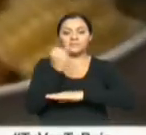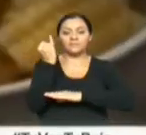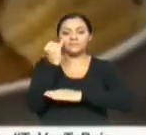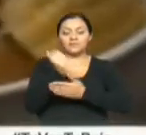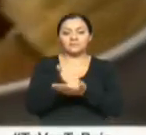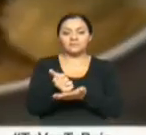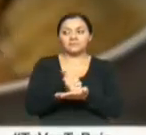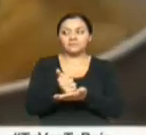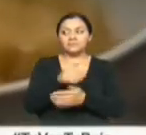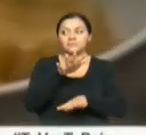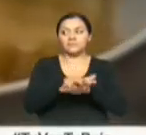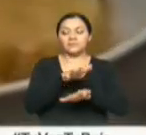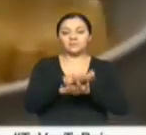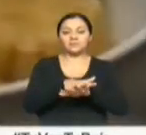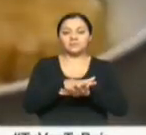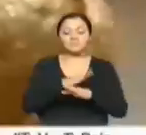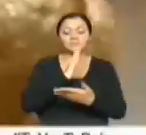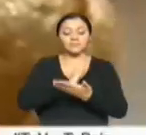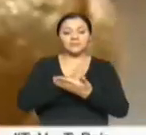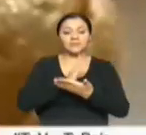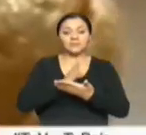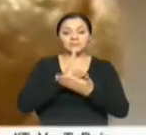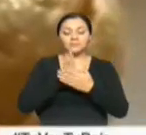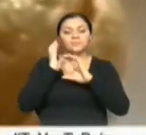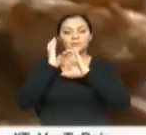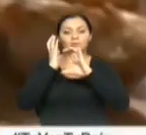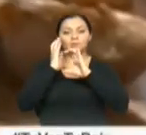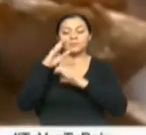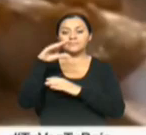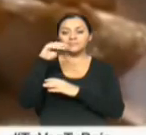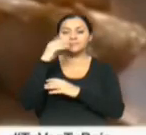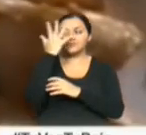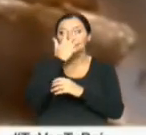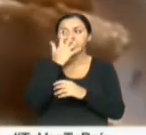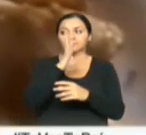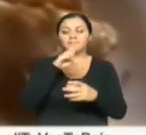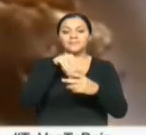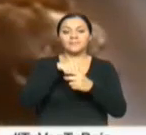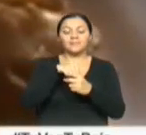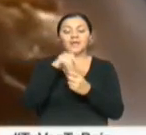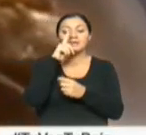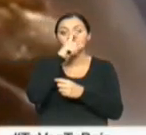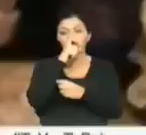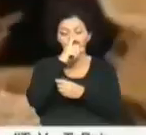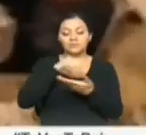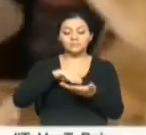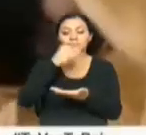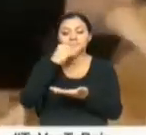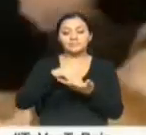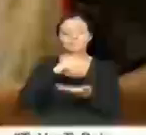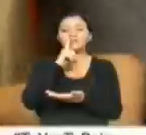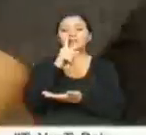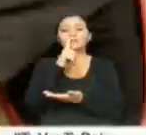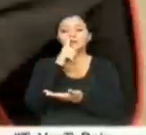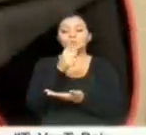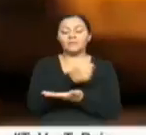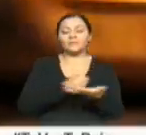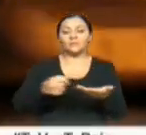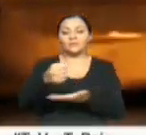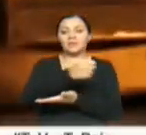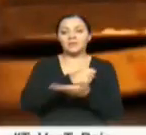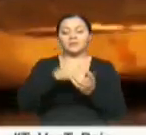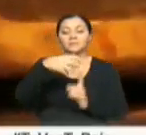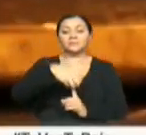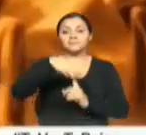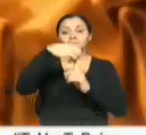Machala, encebollado y cocada negra de esmeraldas, las cascaritas de azogues y las chucchucaras de la Tacunga. Los